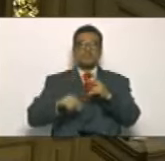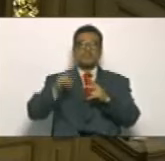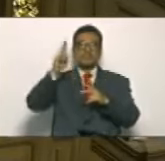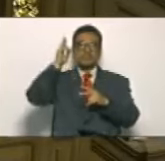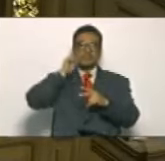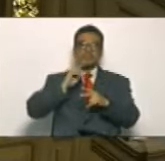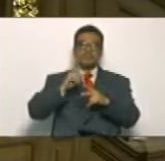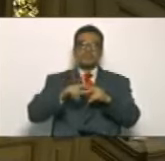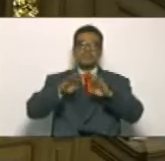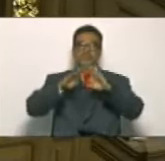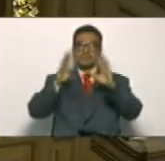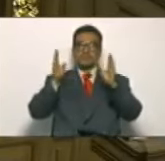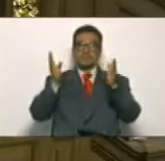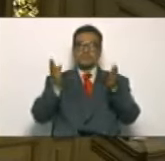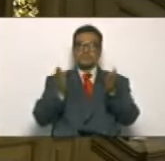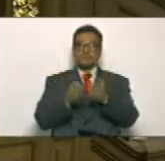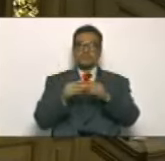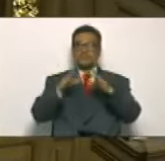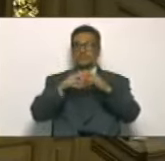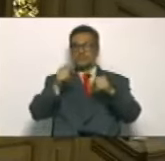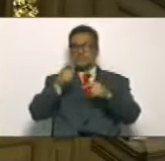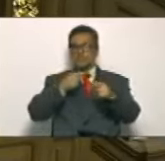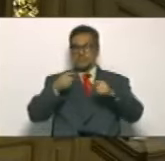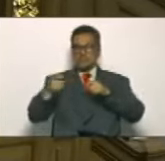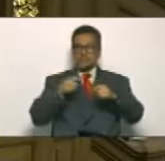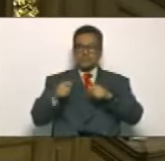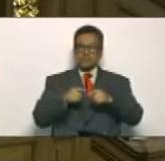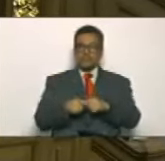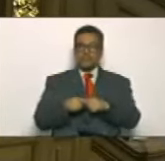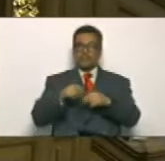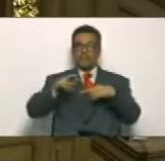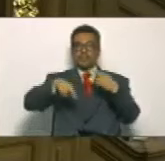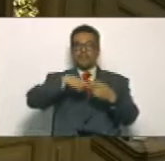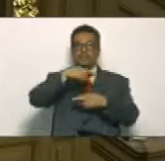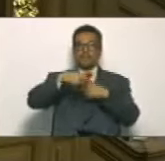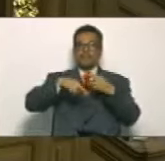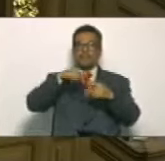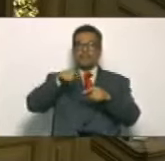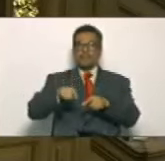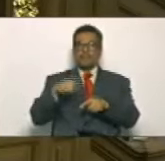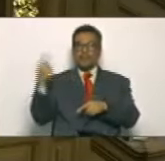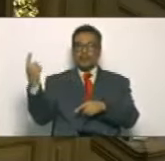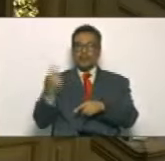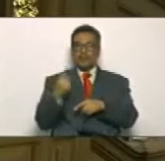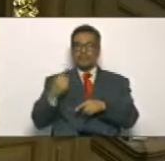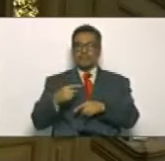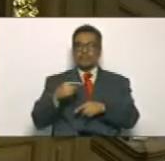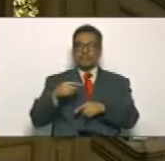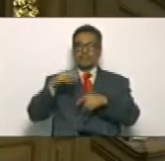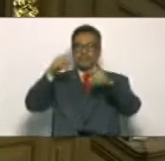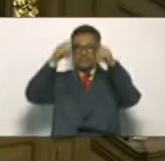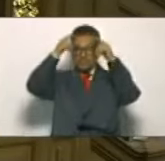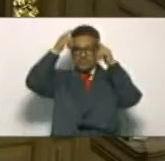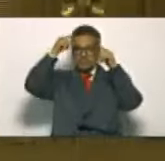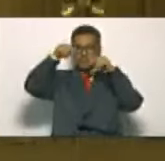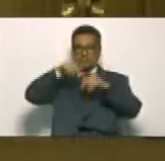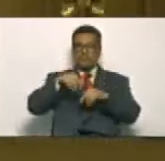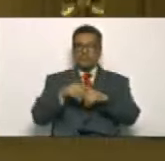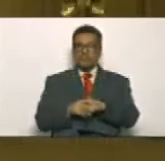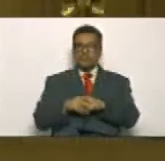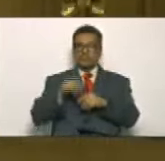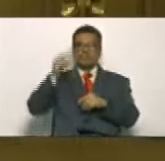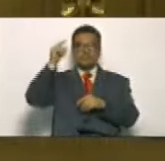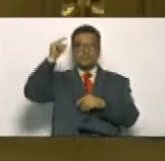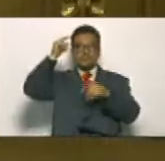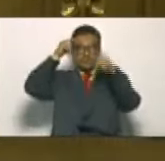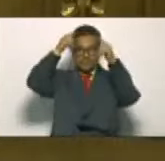bolivariano universal en todas nuestras acciones revolucionarias desde que llegó el comandante Chávez. Es